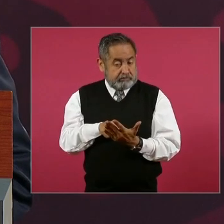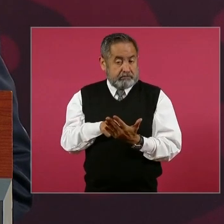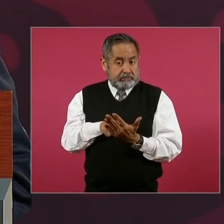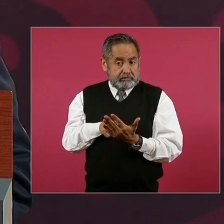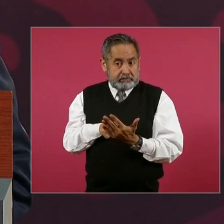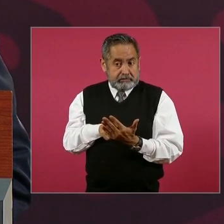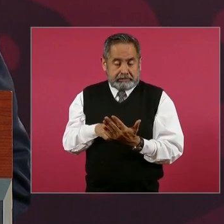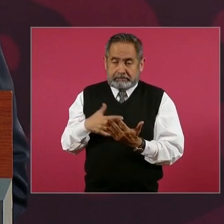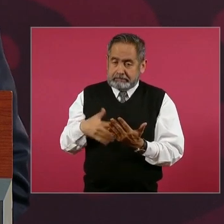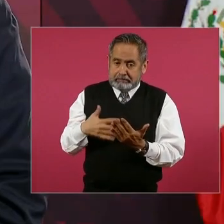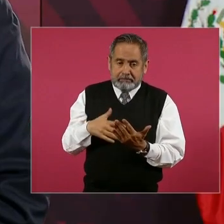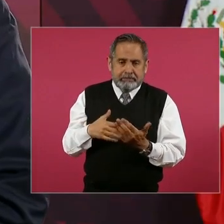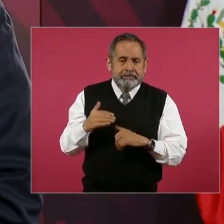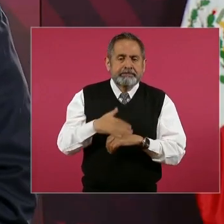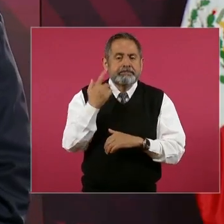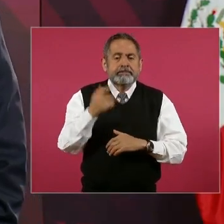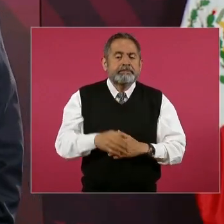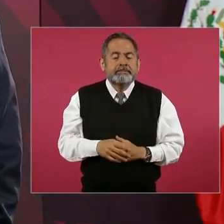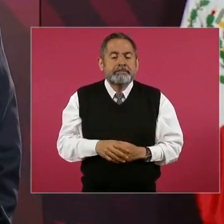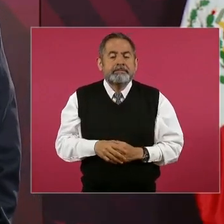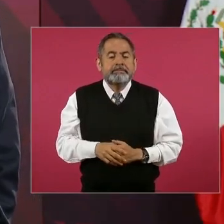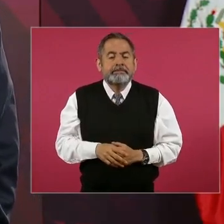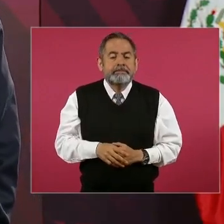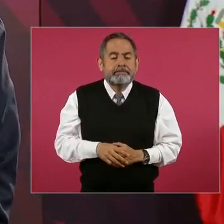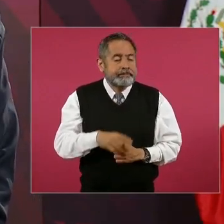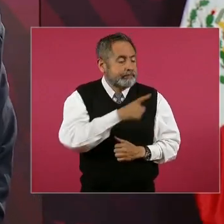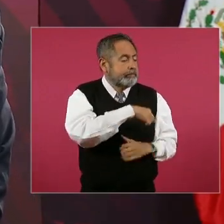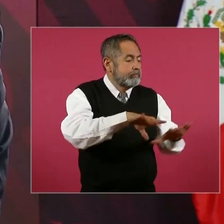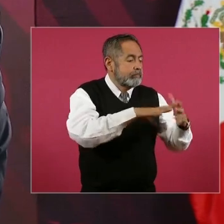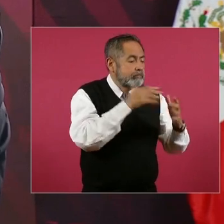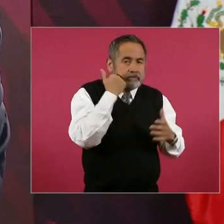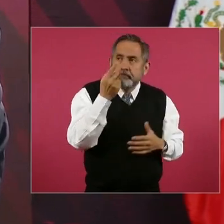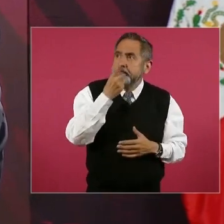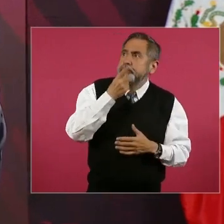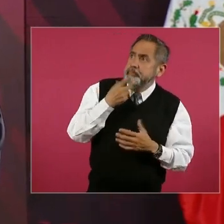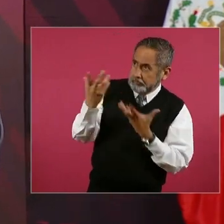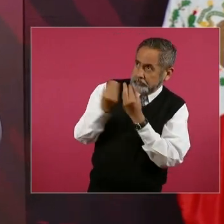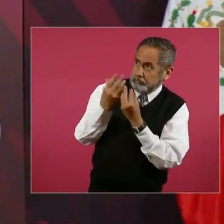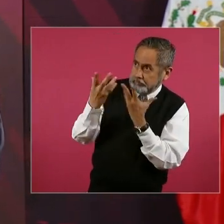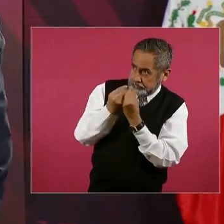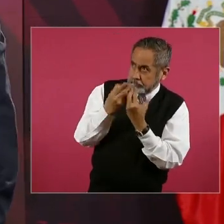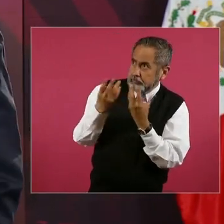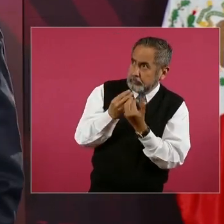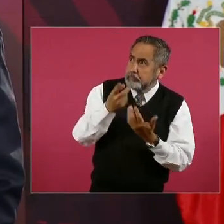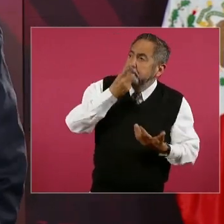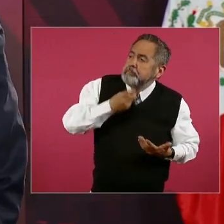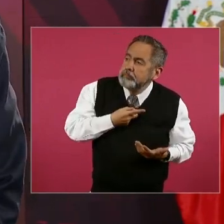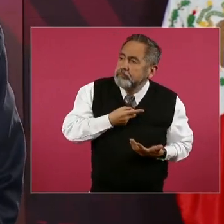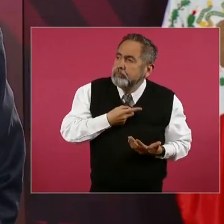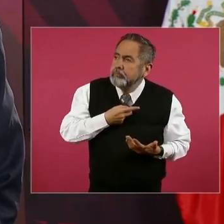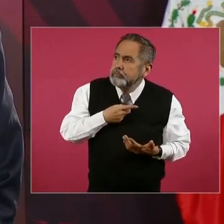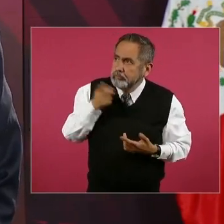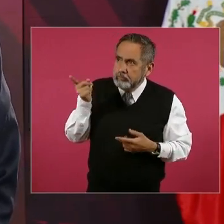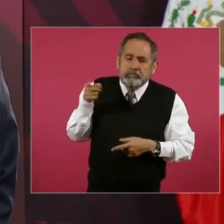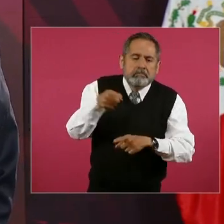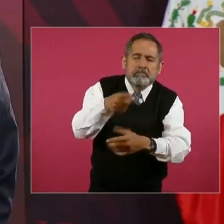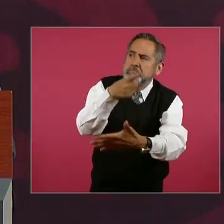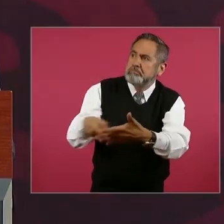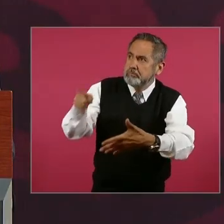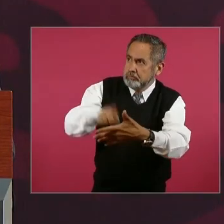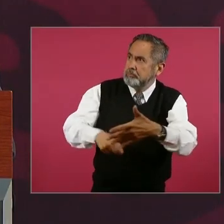encima porque lo que querían era la